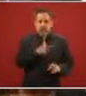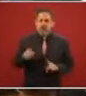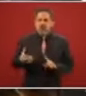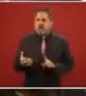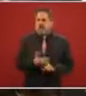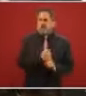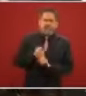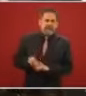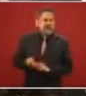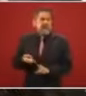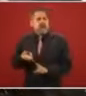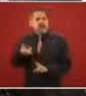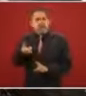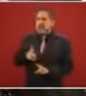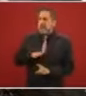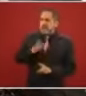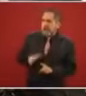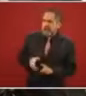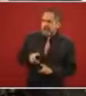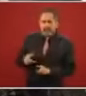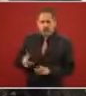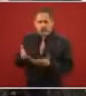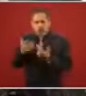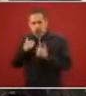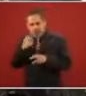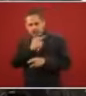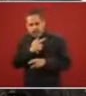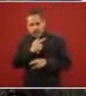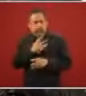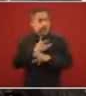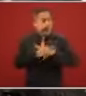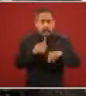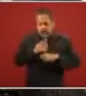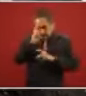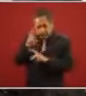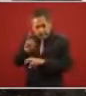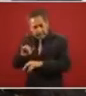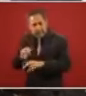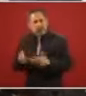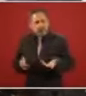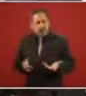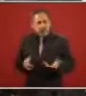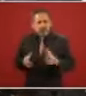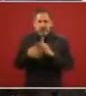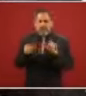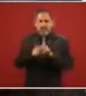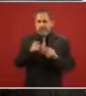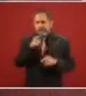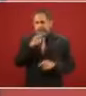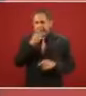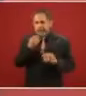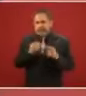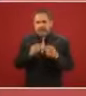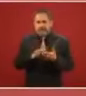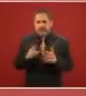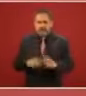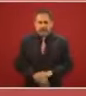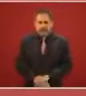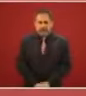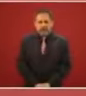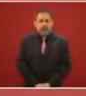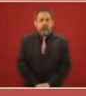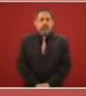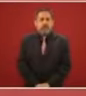cuando matan. ¿Podría decirnos a qué se refiere con esto? Muchas gracias.